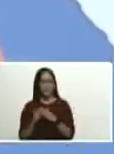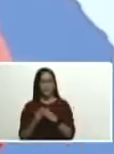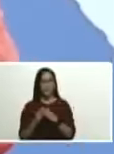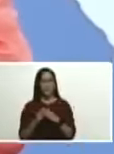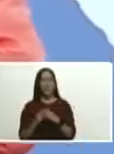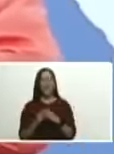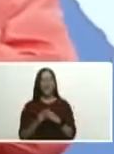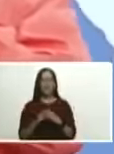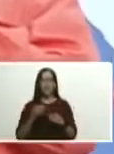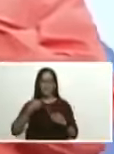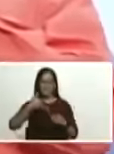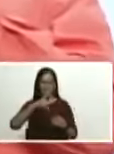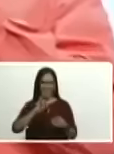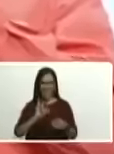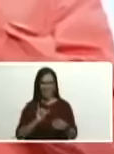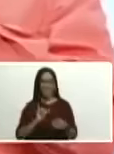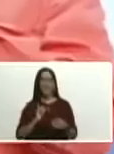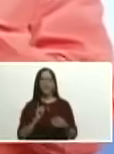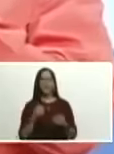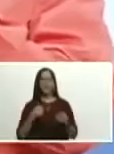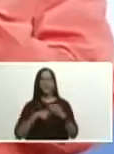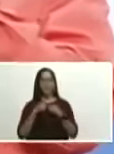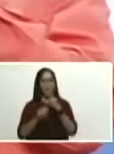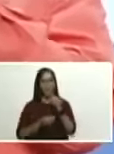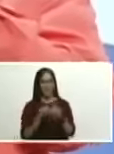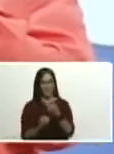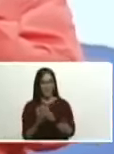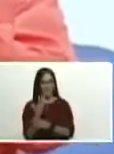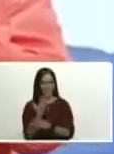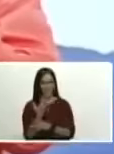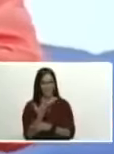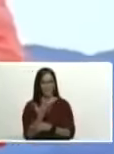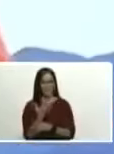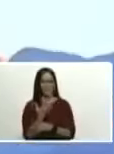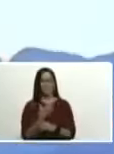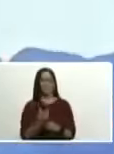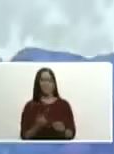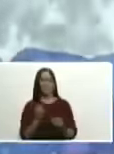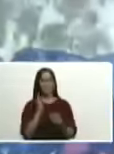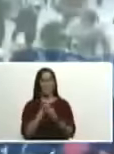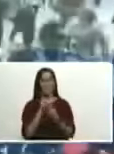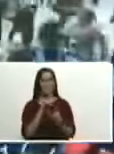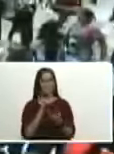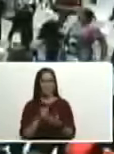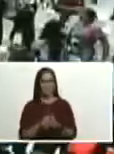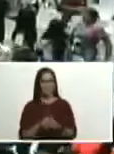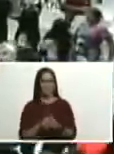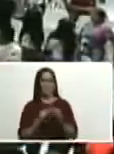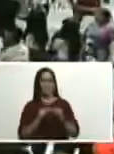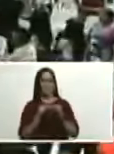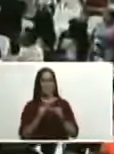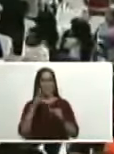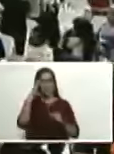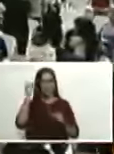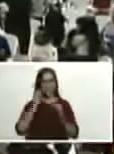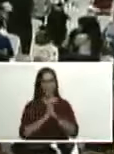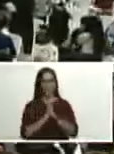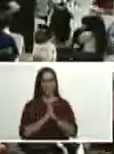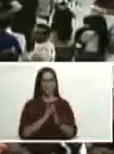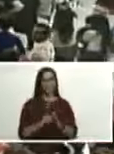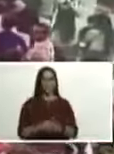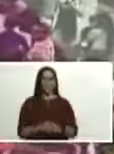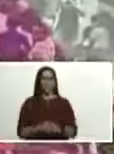que existen y a los que vamos a crear. Inversión directa. Continúa, Delcy, por favor.